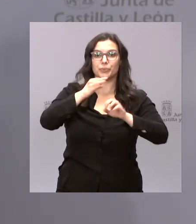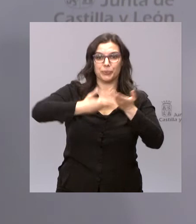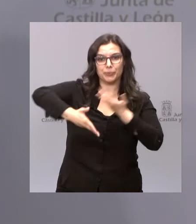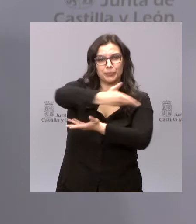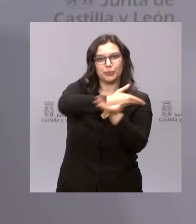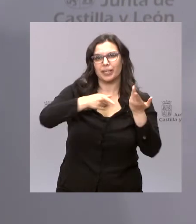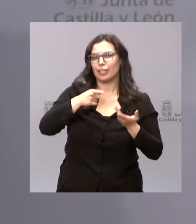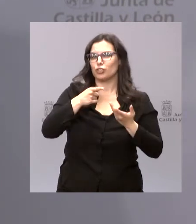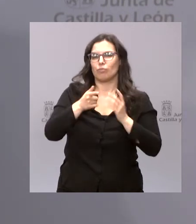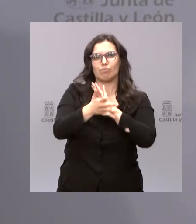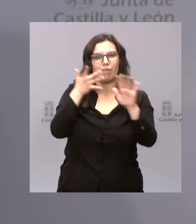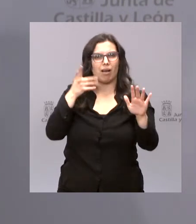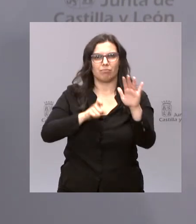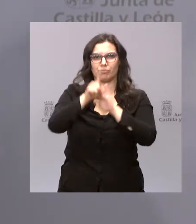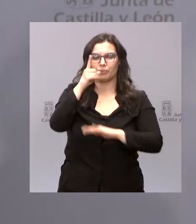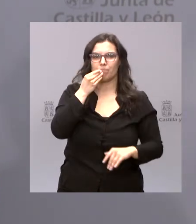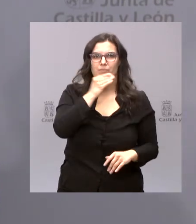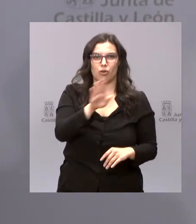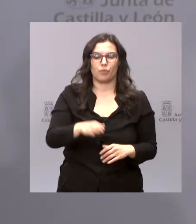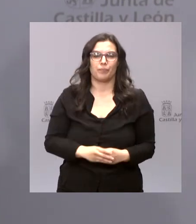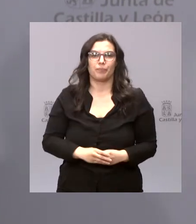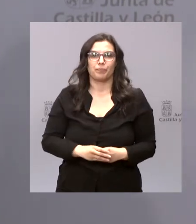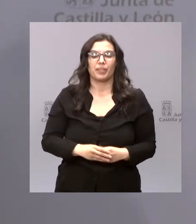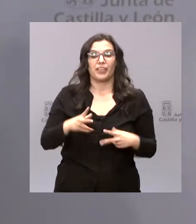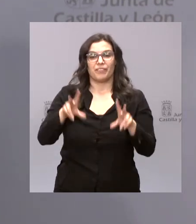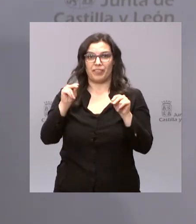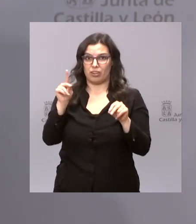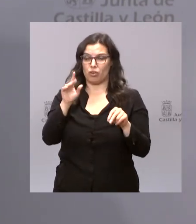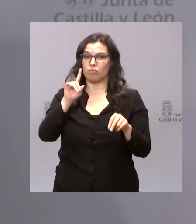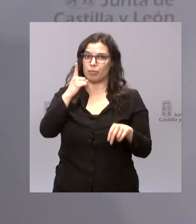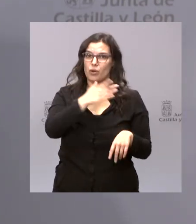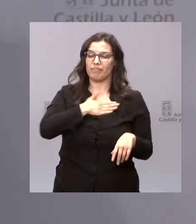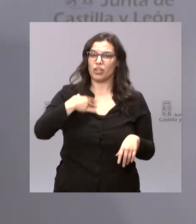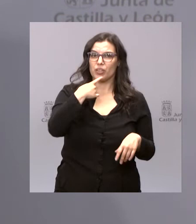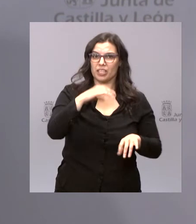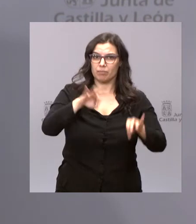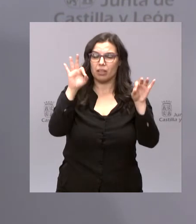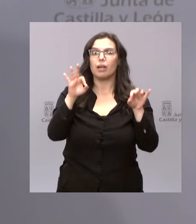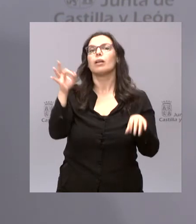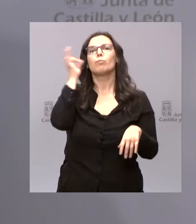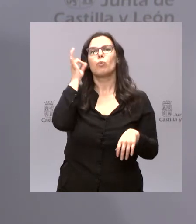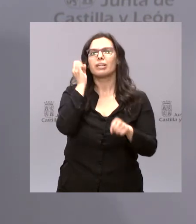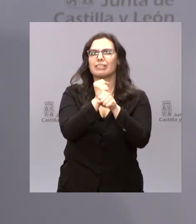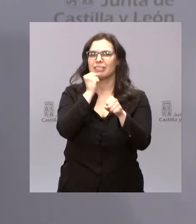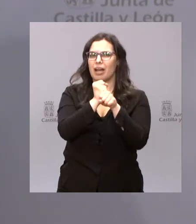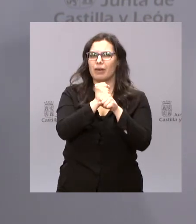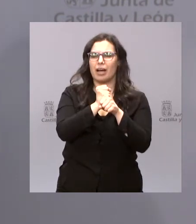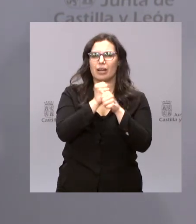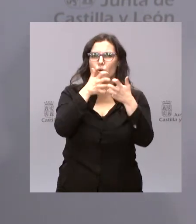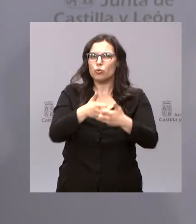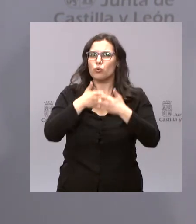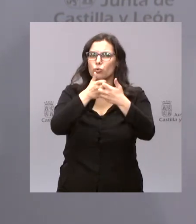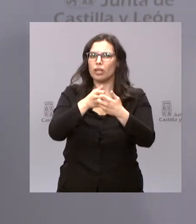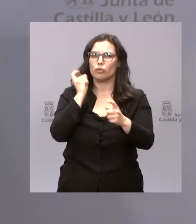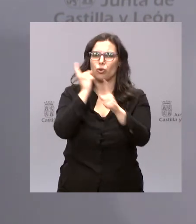progresar. Antes de finalizar, quiero hacer una mención especial a las mujeres que trabajan en primera línea en la lucha contra